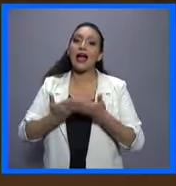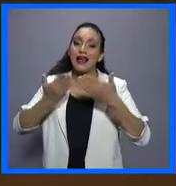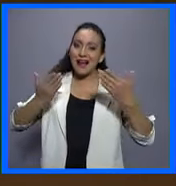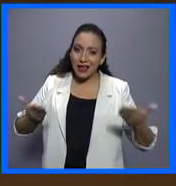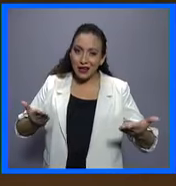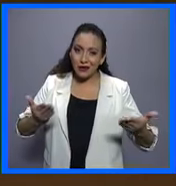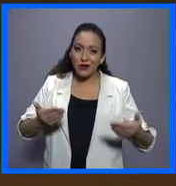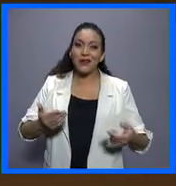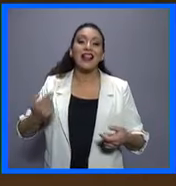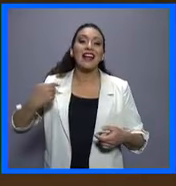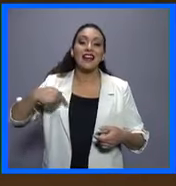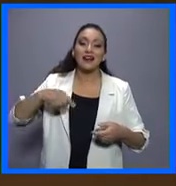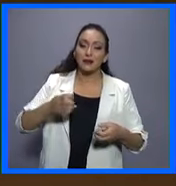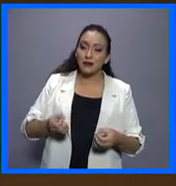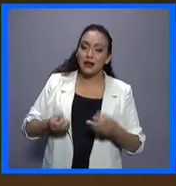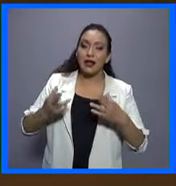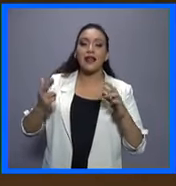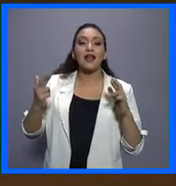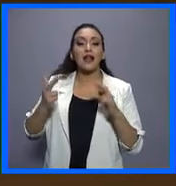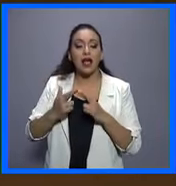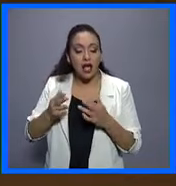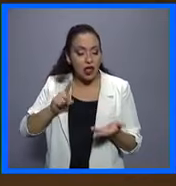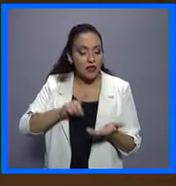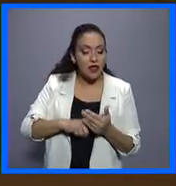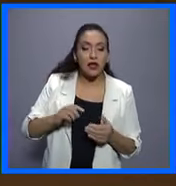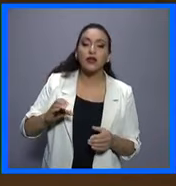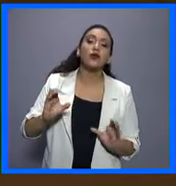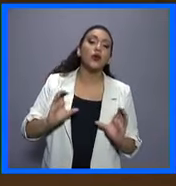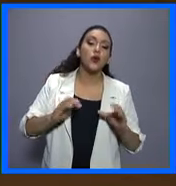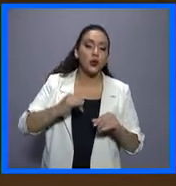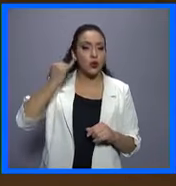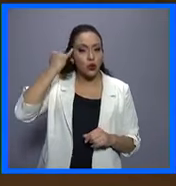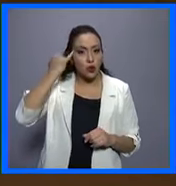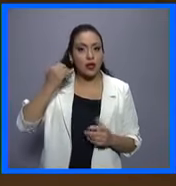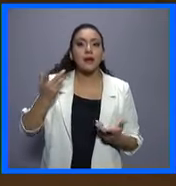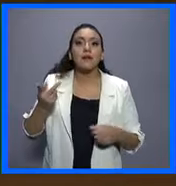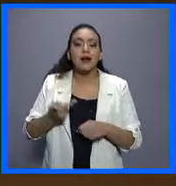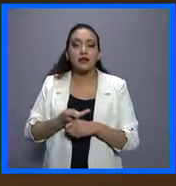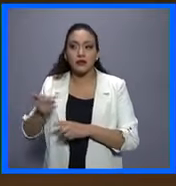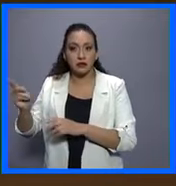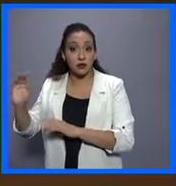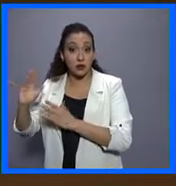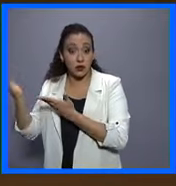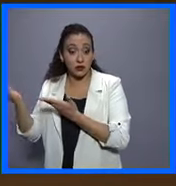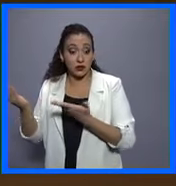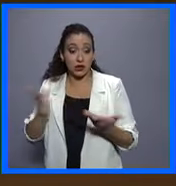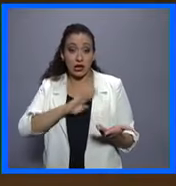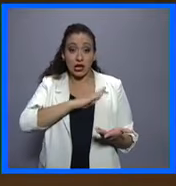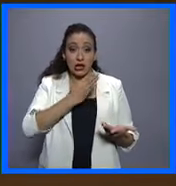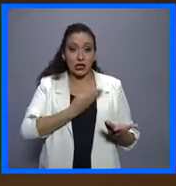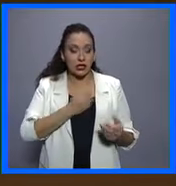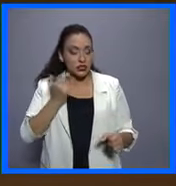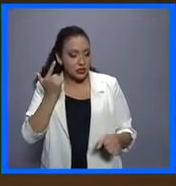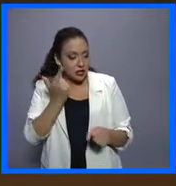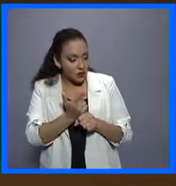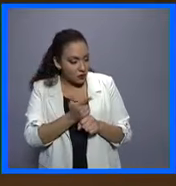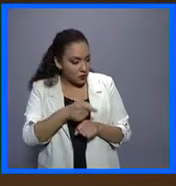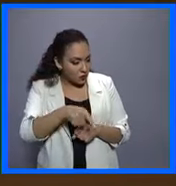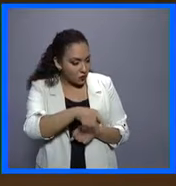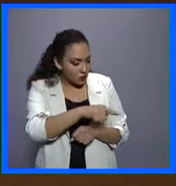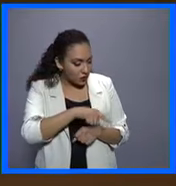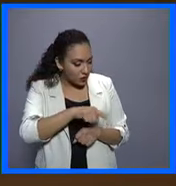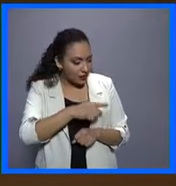llevar la palabra de Dios a esta viña sin cultivo, los misioneros se vieron en la necesidad